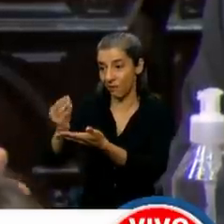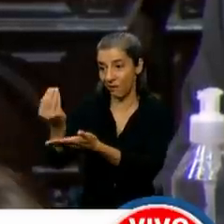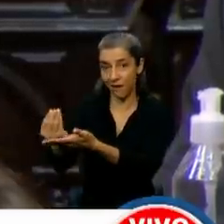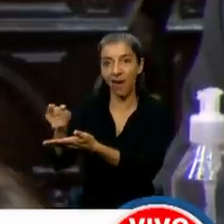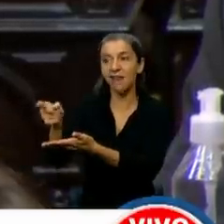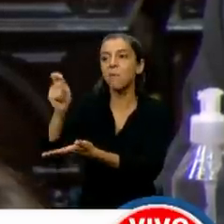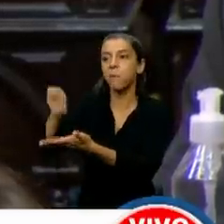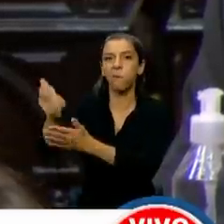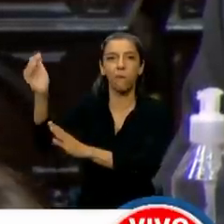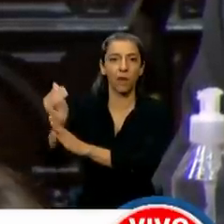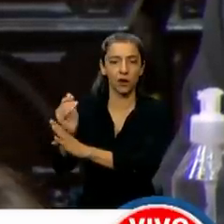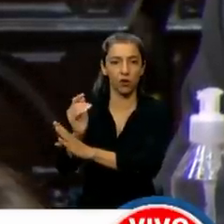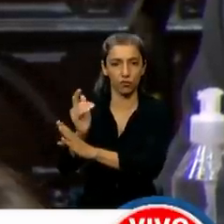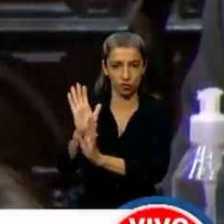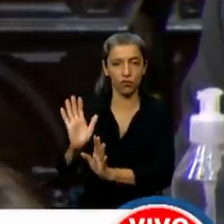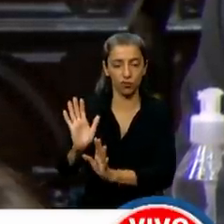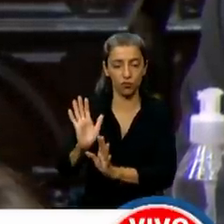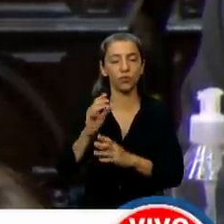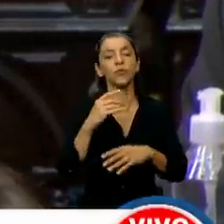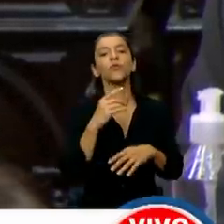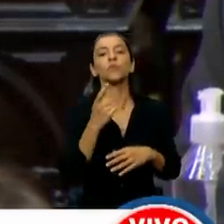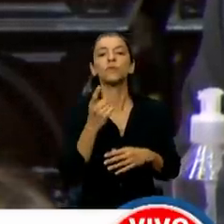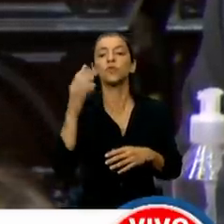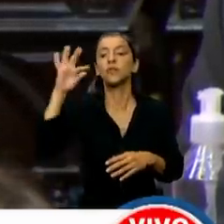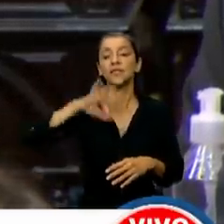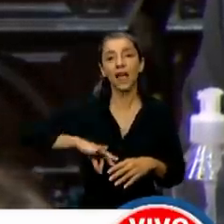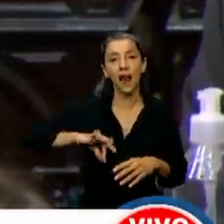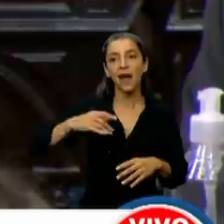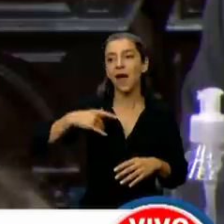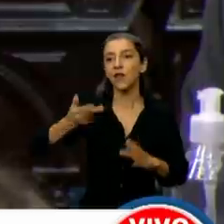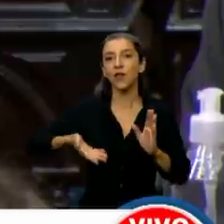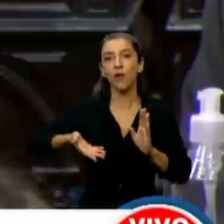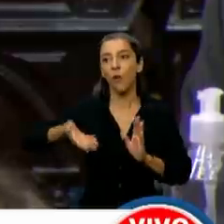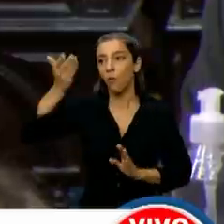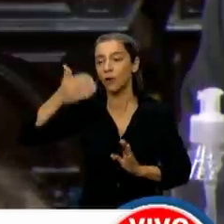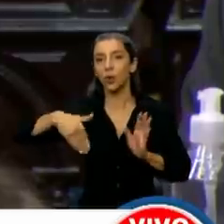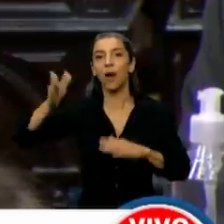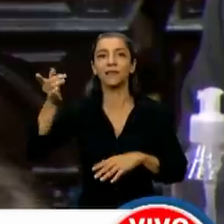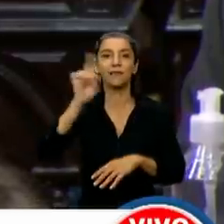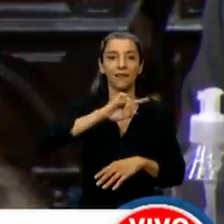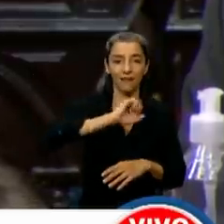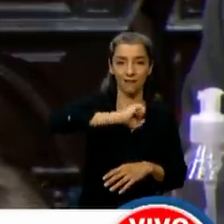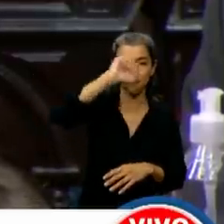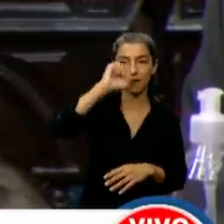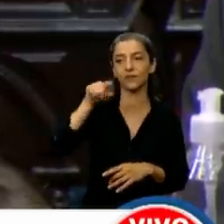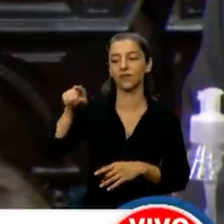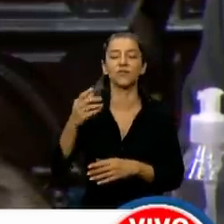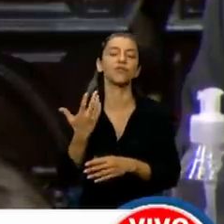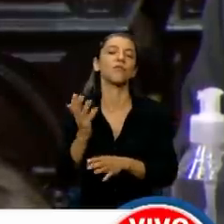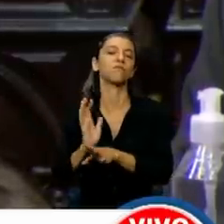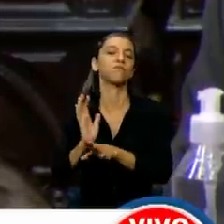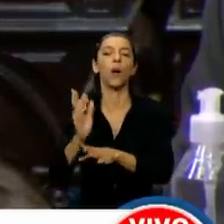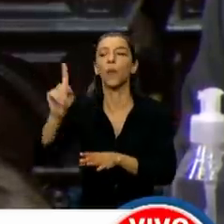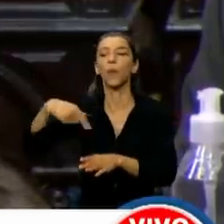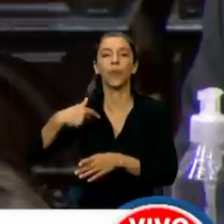que el salario legalización es estratégico para generar empleo porque si tenemos trabajadores que consumen tenemos mercado